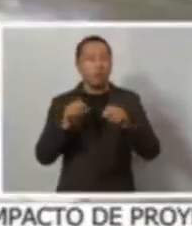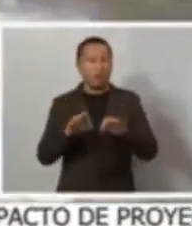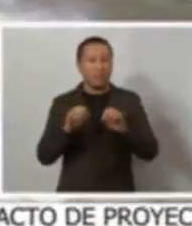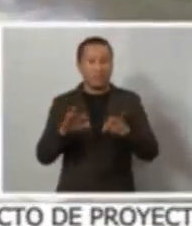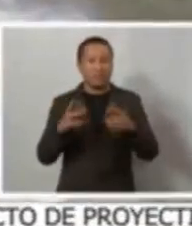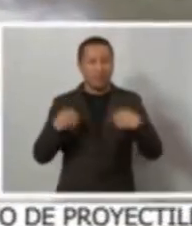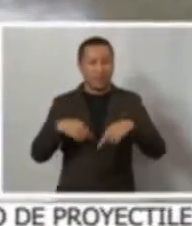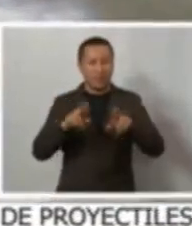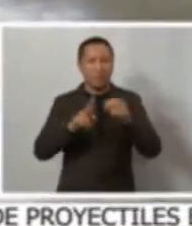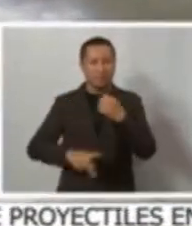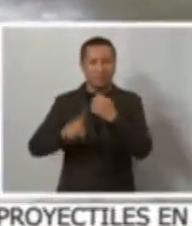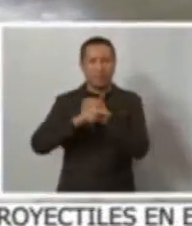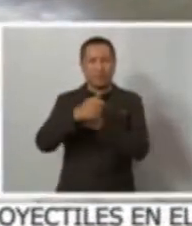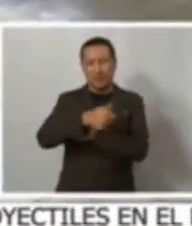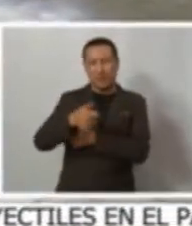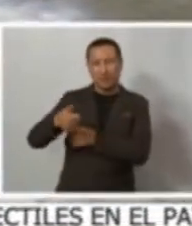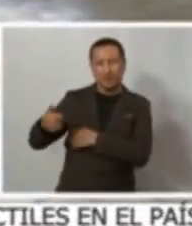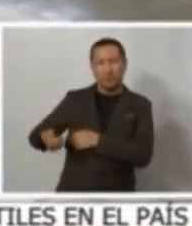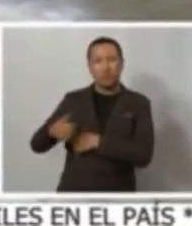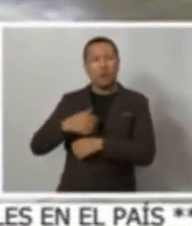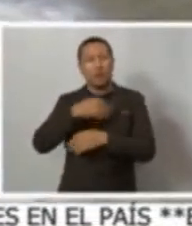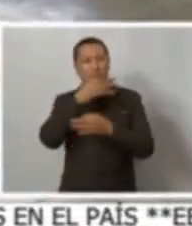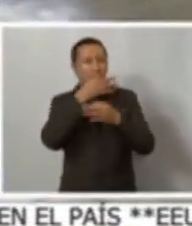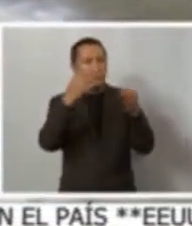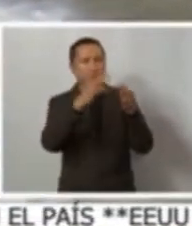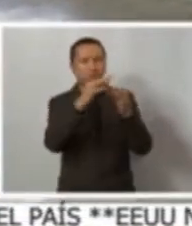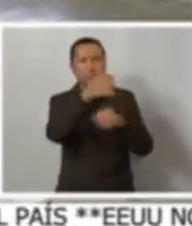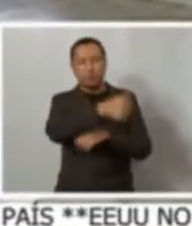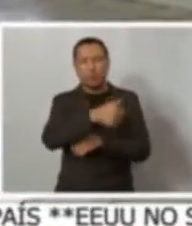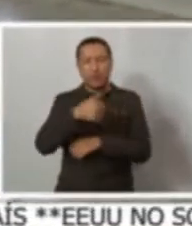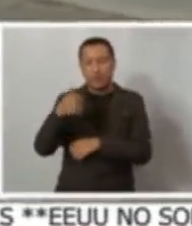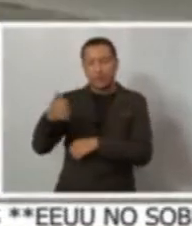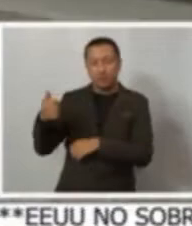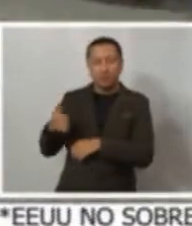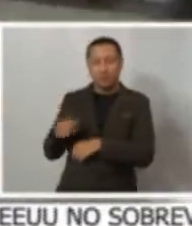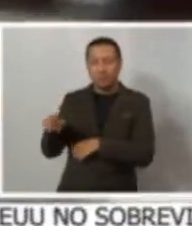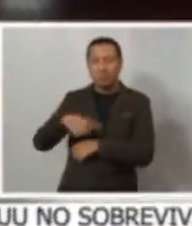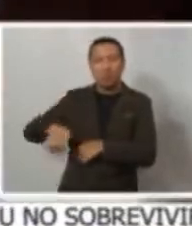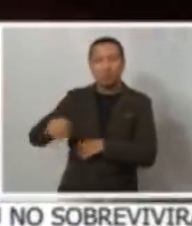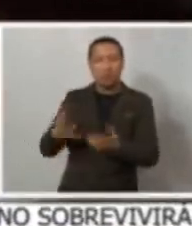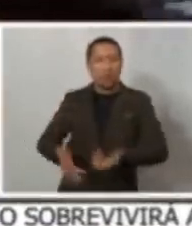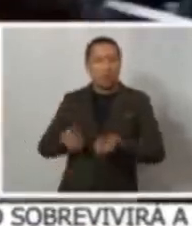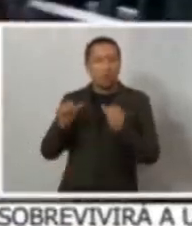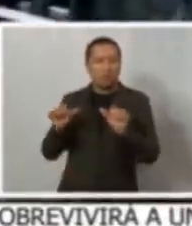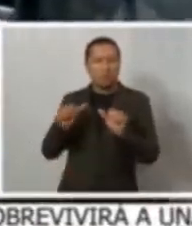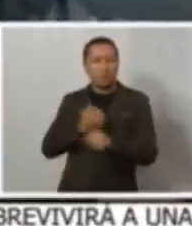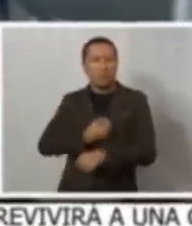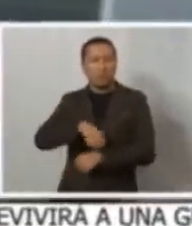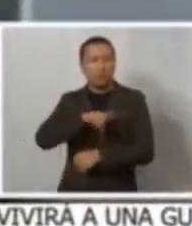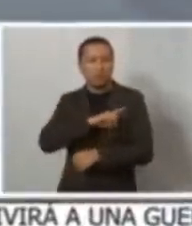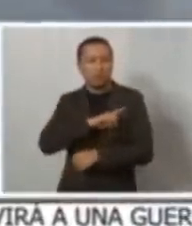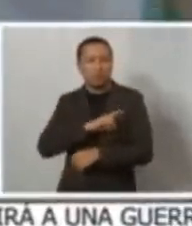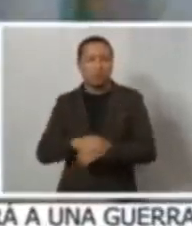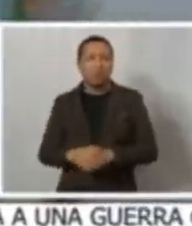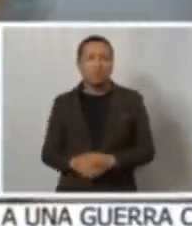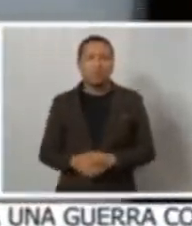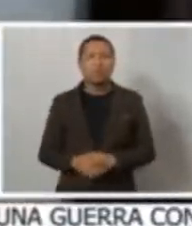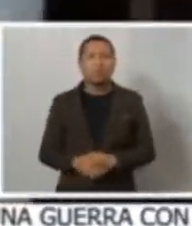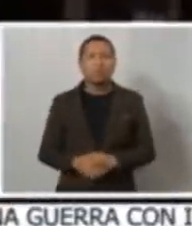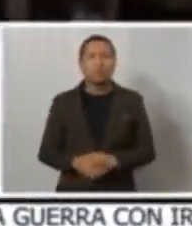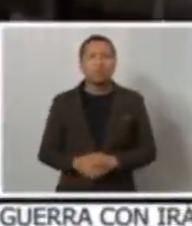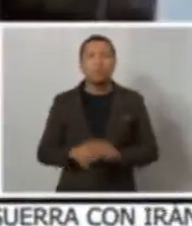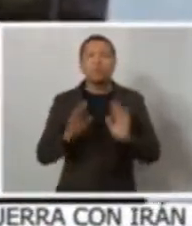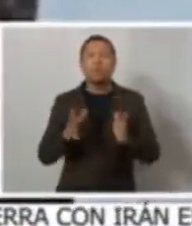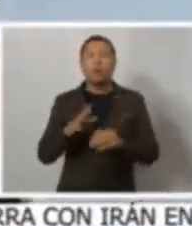conciudadanos para que se tenga un monitoreo del estado de salud de cada uno de ellos. En Tulum hay 62 refugios, los cuales ya están listos